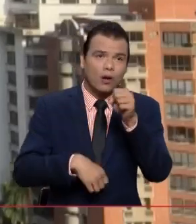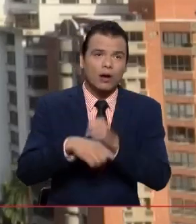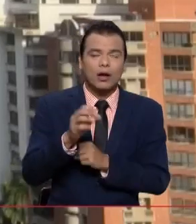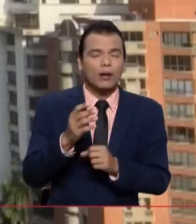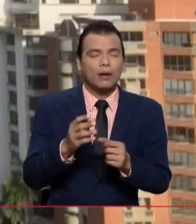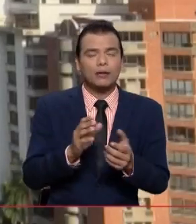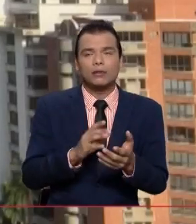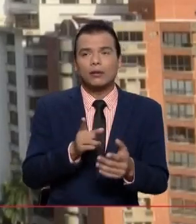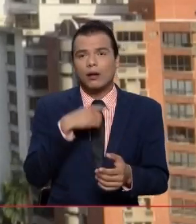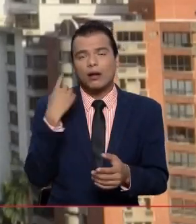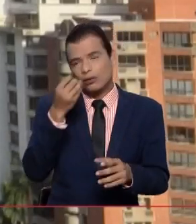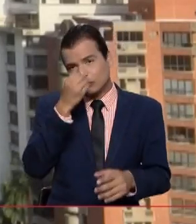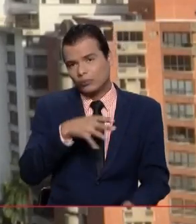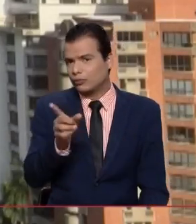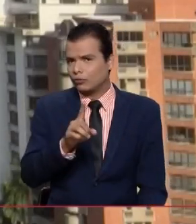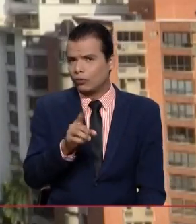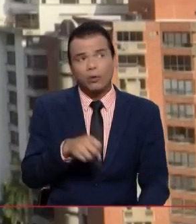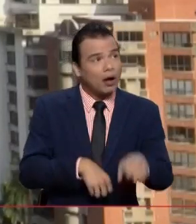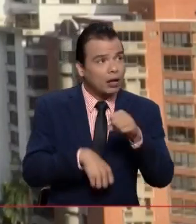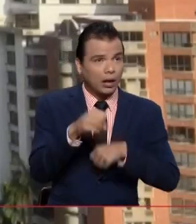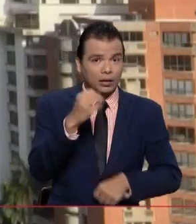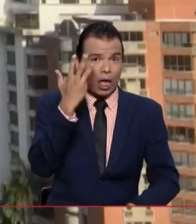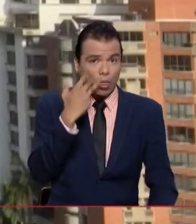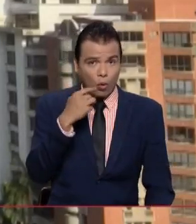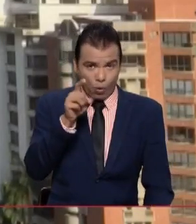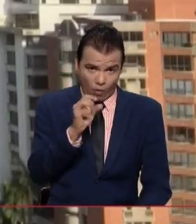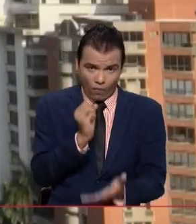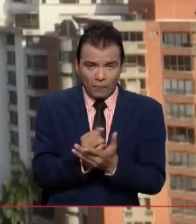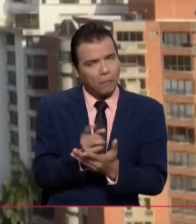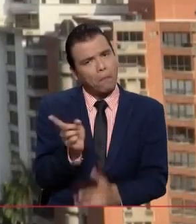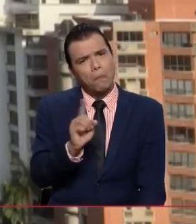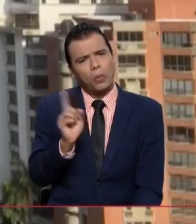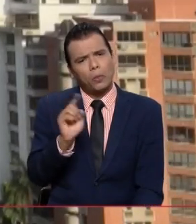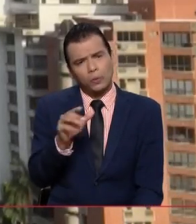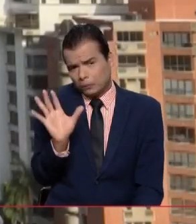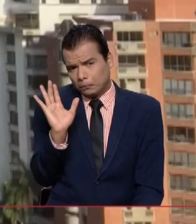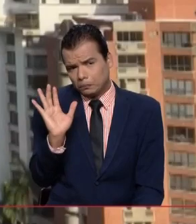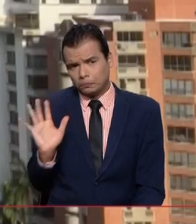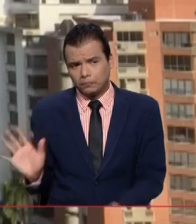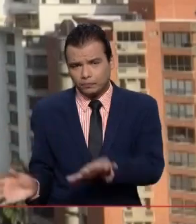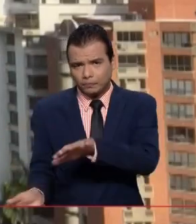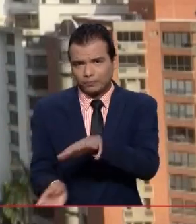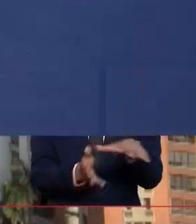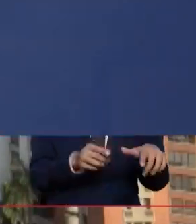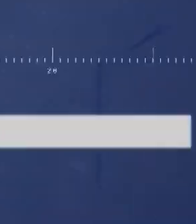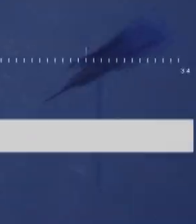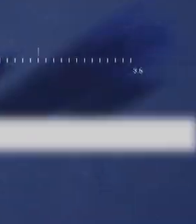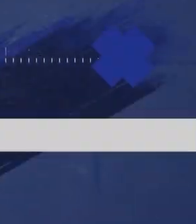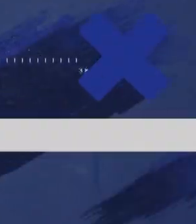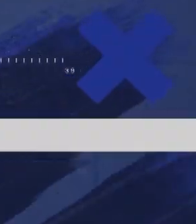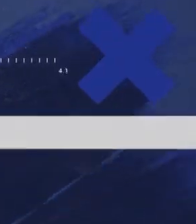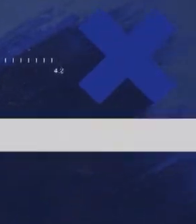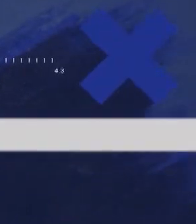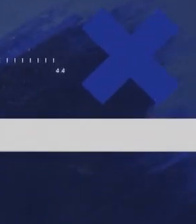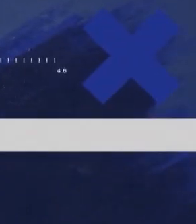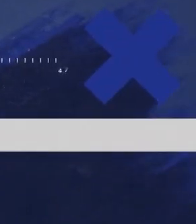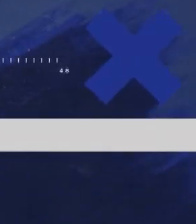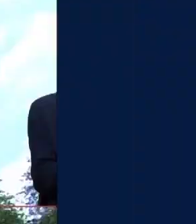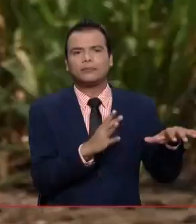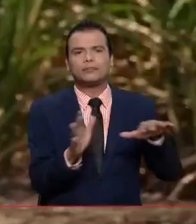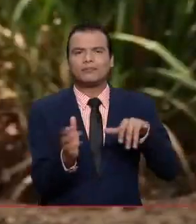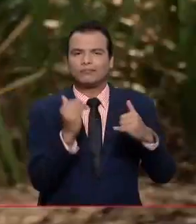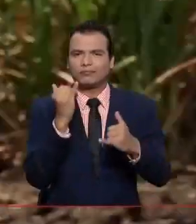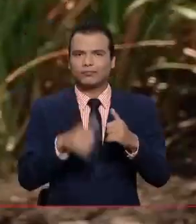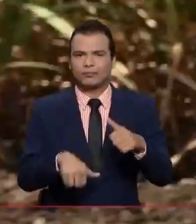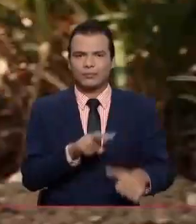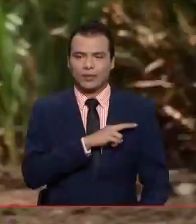porque los bellos paisajes de nuestro Valle Invencible, de nuestro departamento del Valle del Cauca, serán testigos de la segunda edición de la